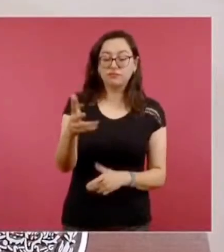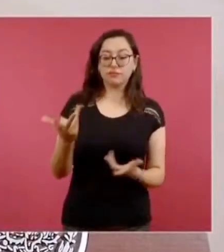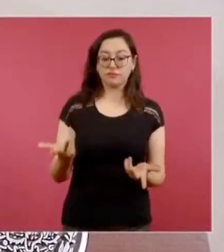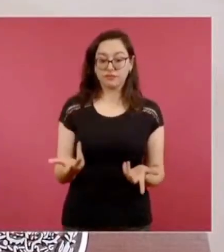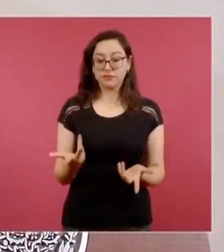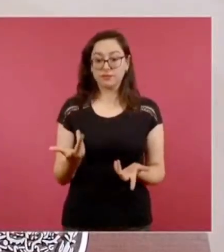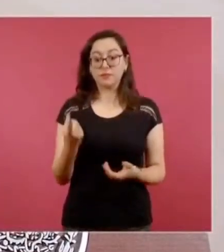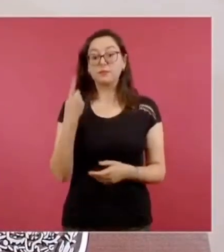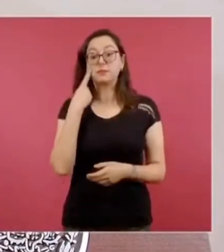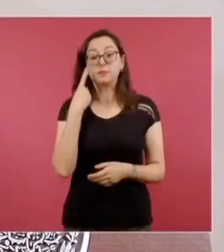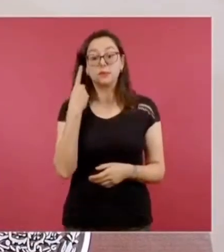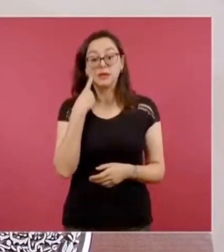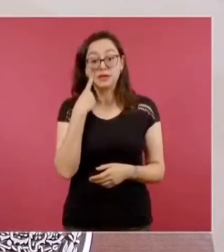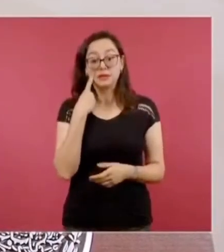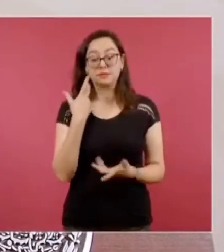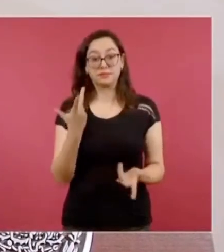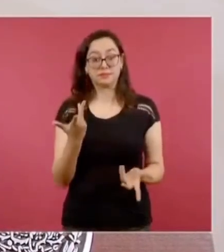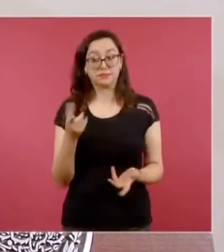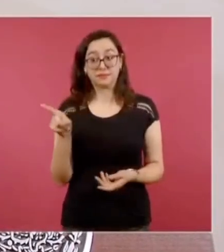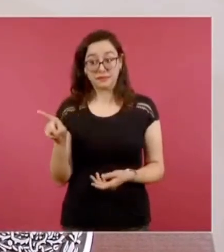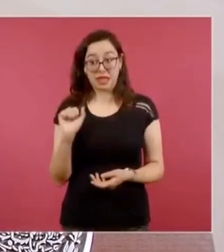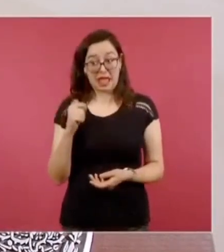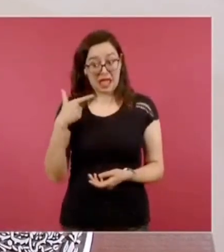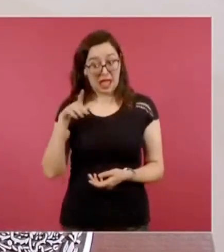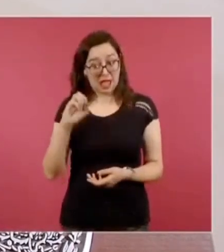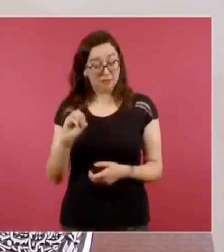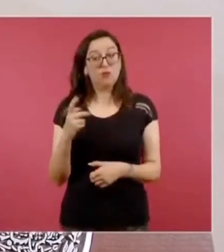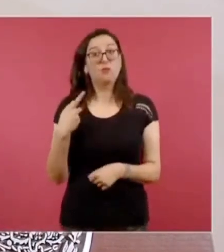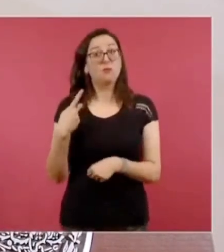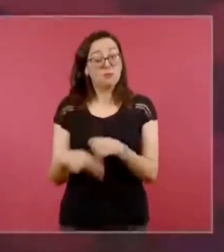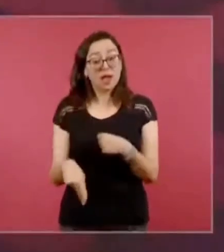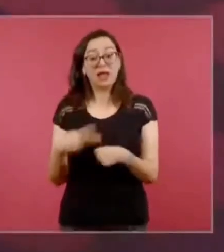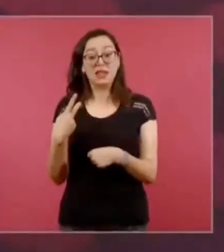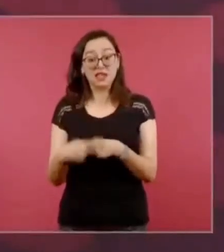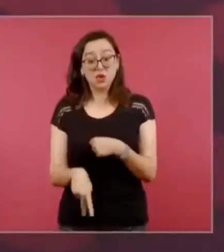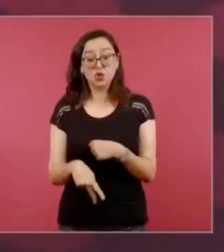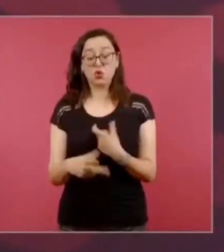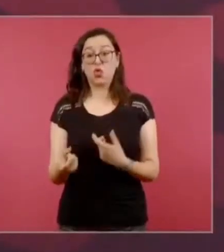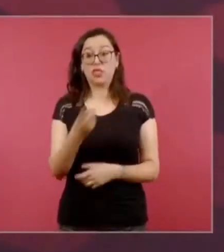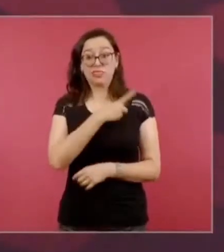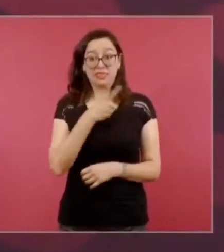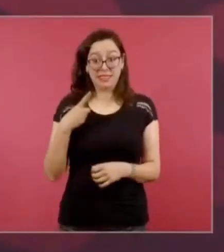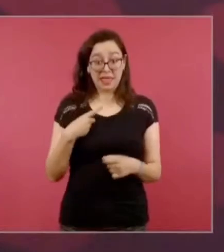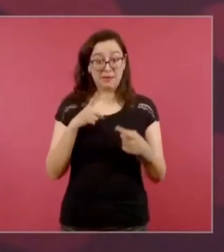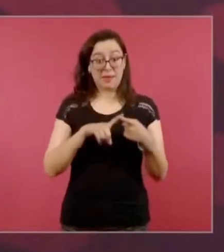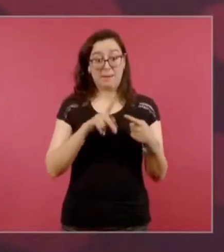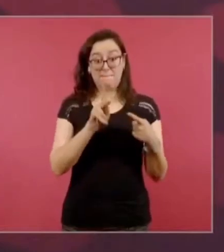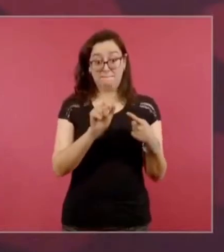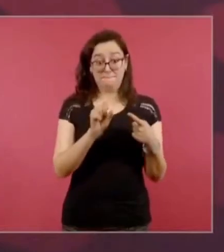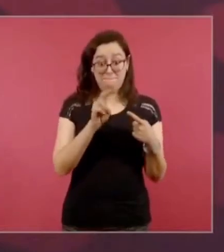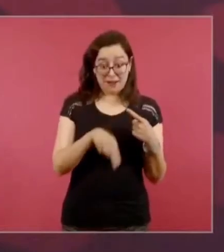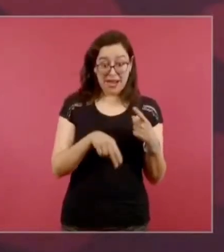que pues yo era un peligro para México y que tenían que unirse.